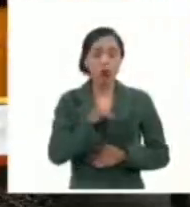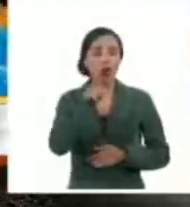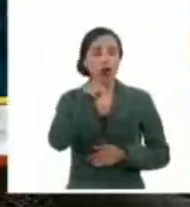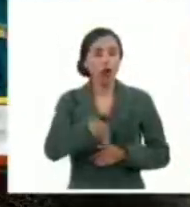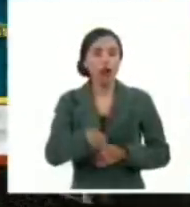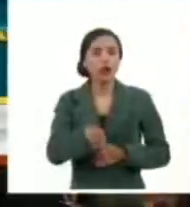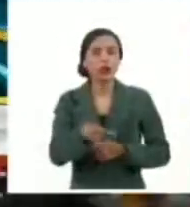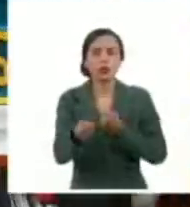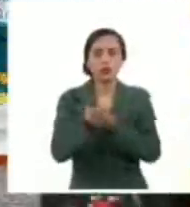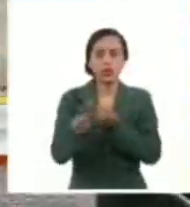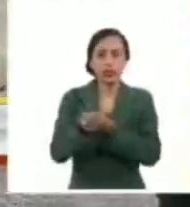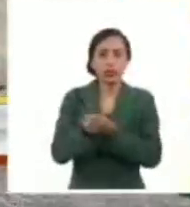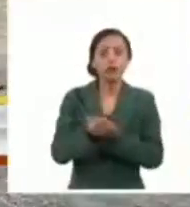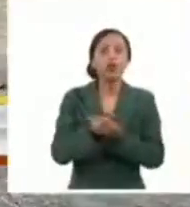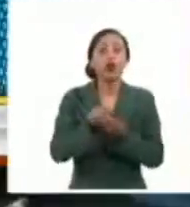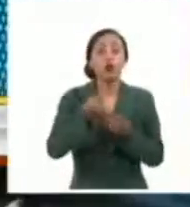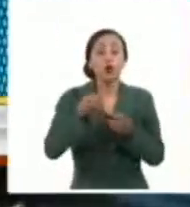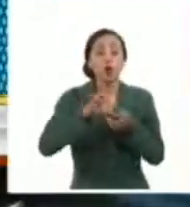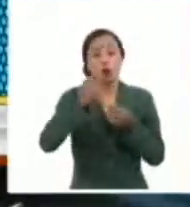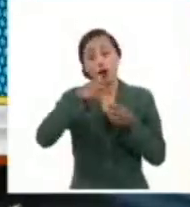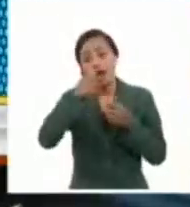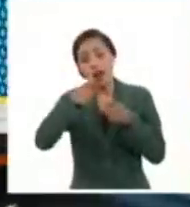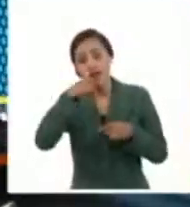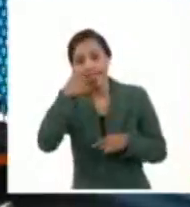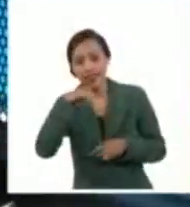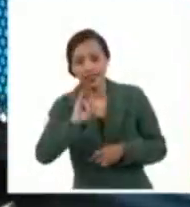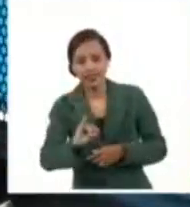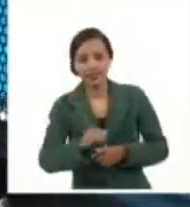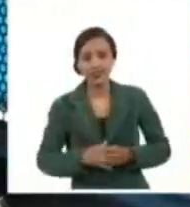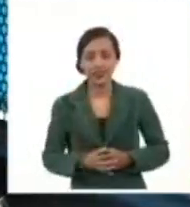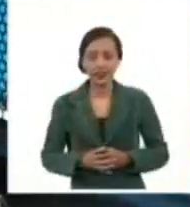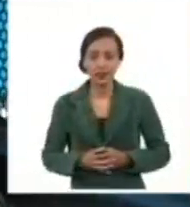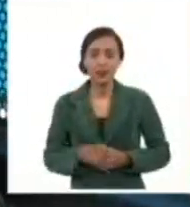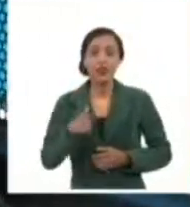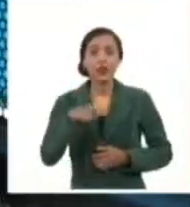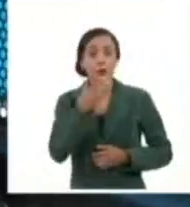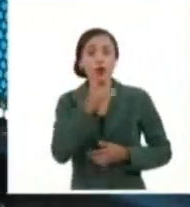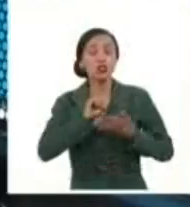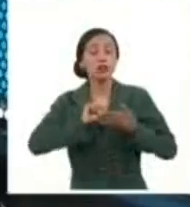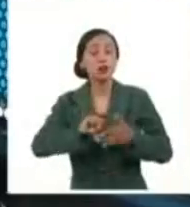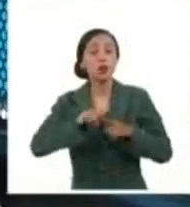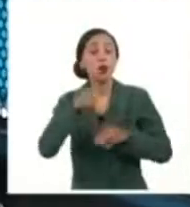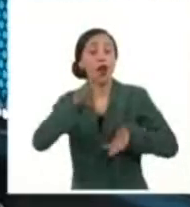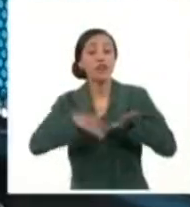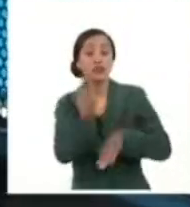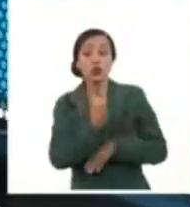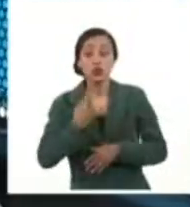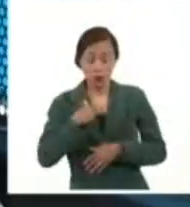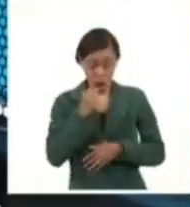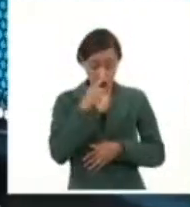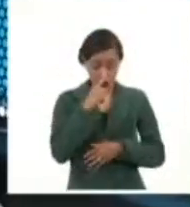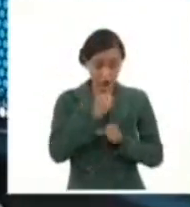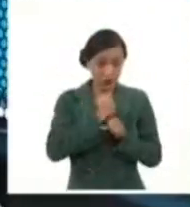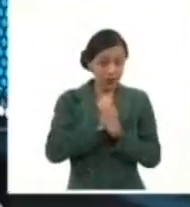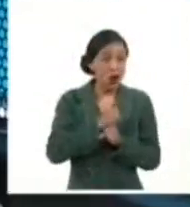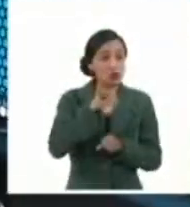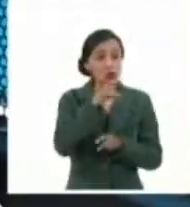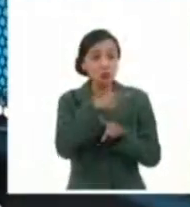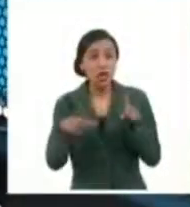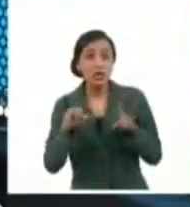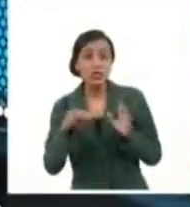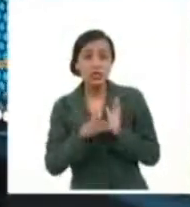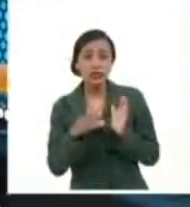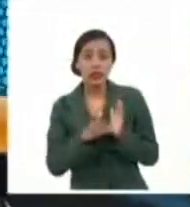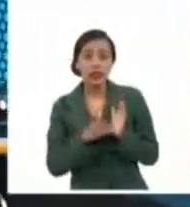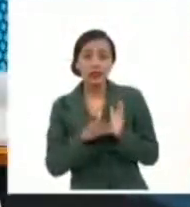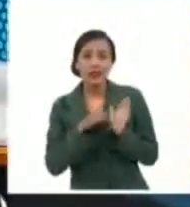aledaños Guajay y Abel Santa María. Muy favorable este servicio porque aquí a veces cuando nosotros salimos del trabajo 7:30, 6 de la tarde,